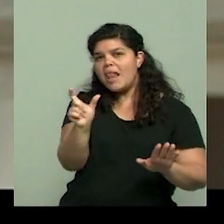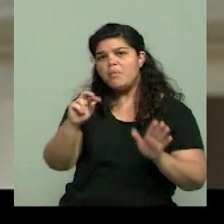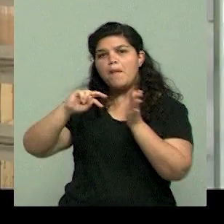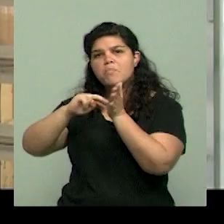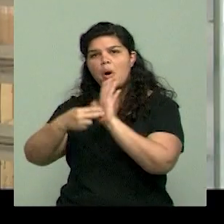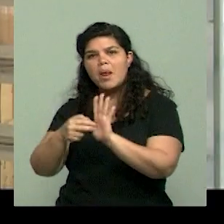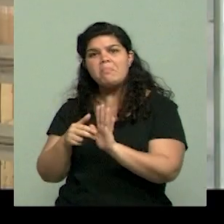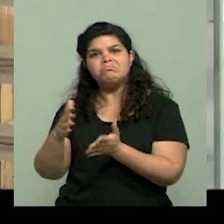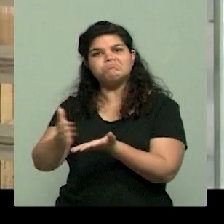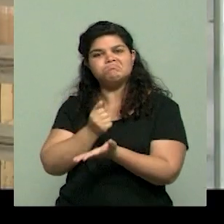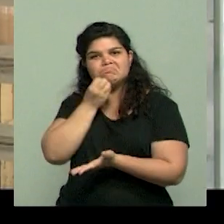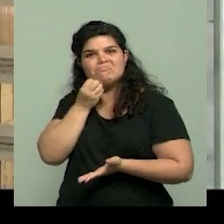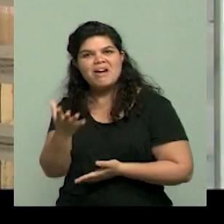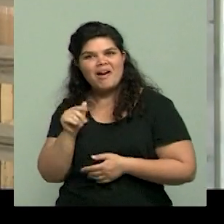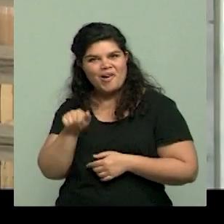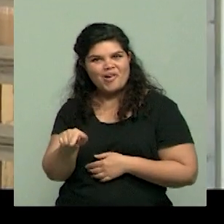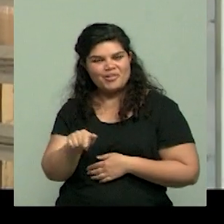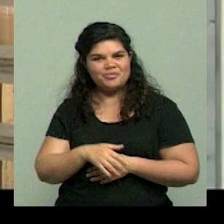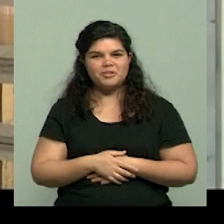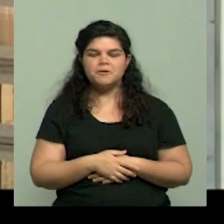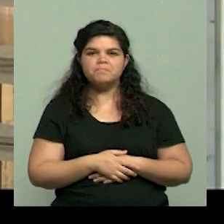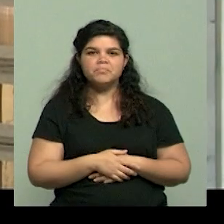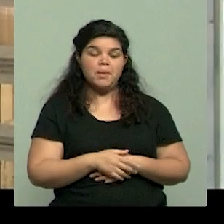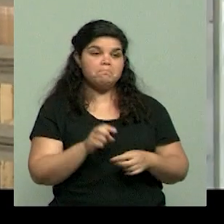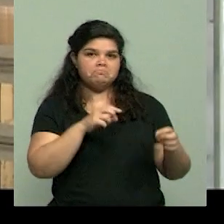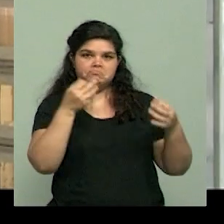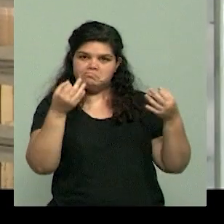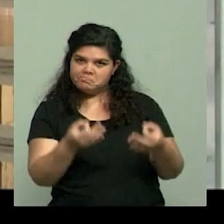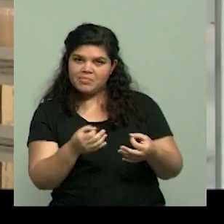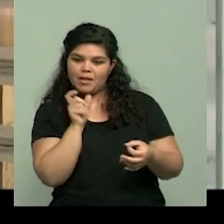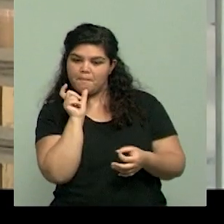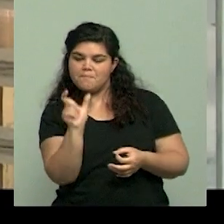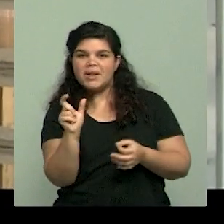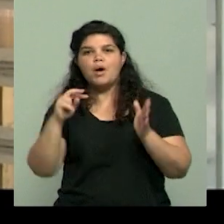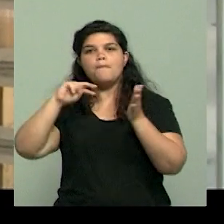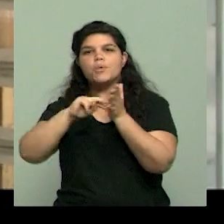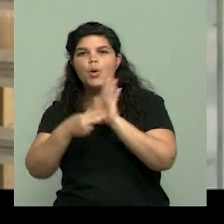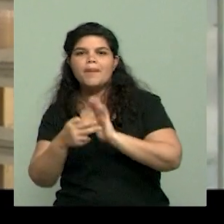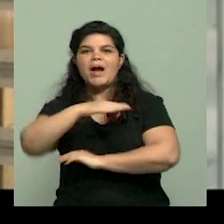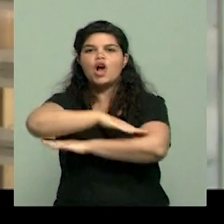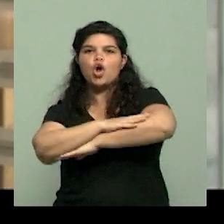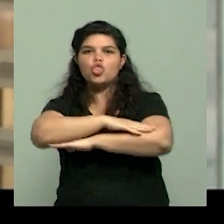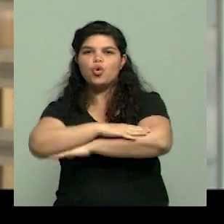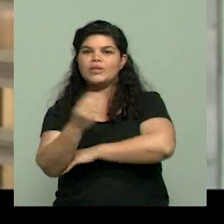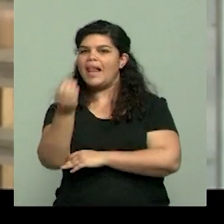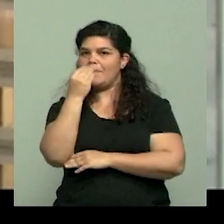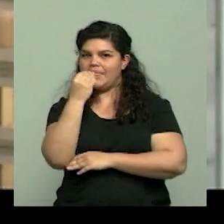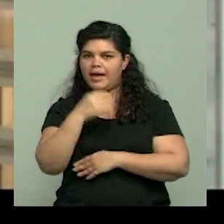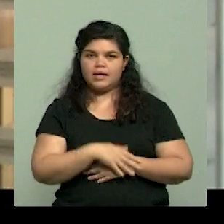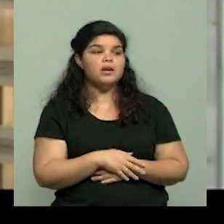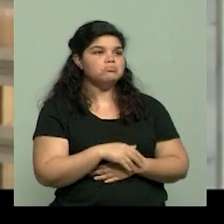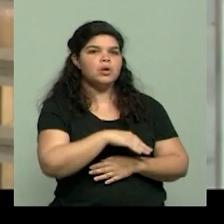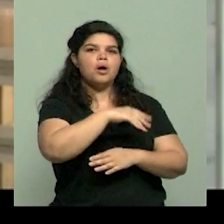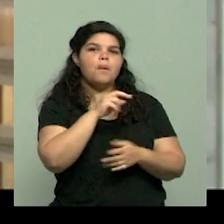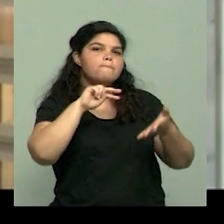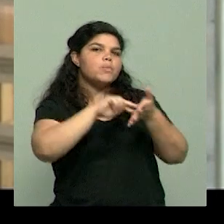problemática. Buenísimo. Y respecto a la problemática, es problemática con la conducta alimentaria, ¿no? Sí, problemática alimentaria. De la conducta alimentaria, hablamos siempre